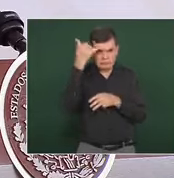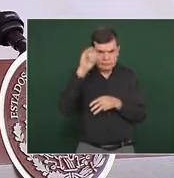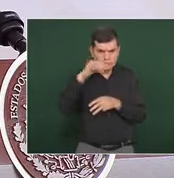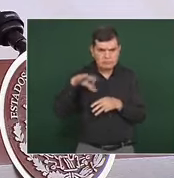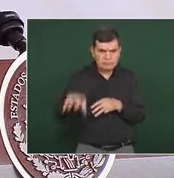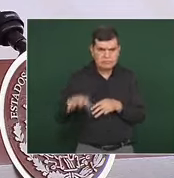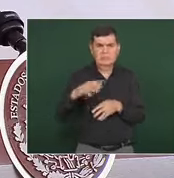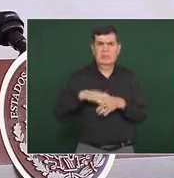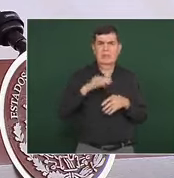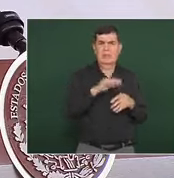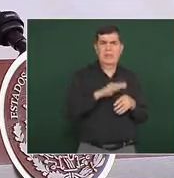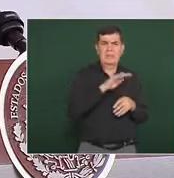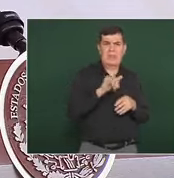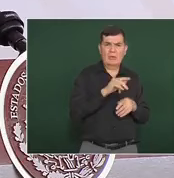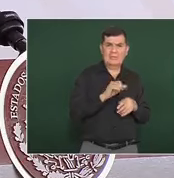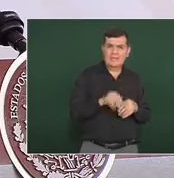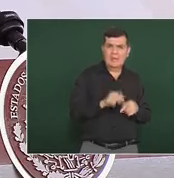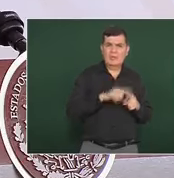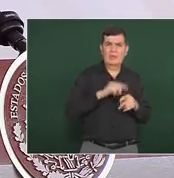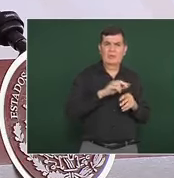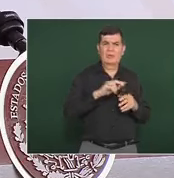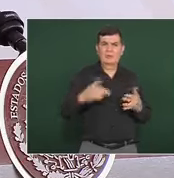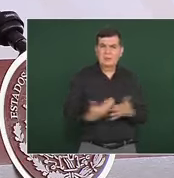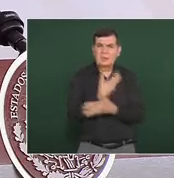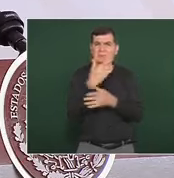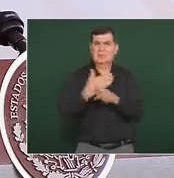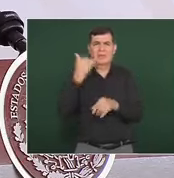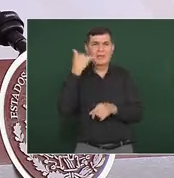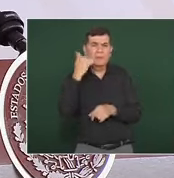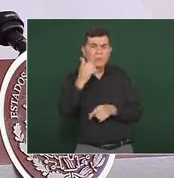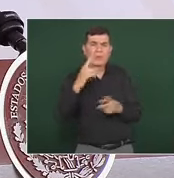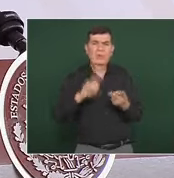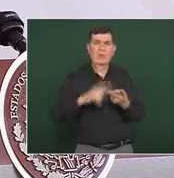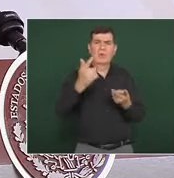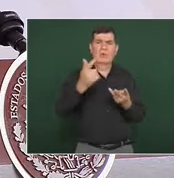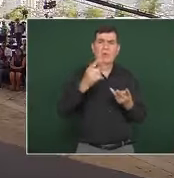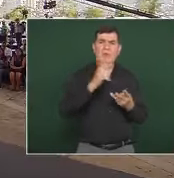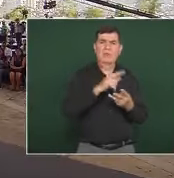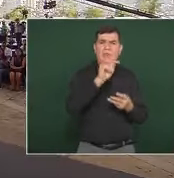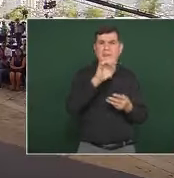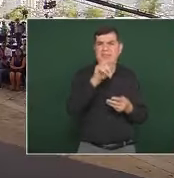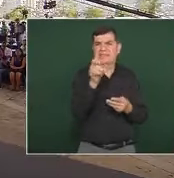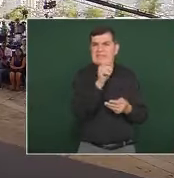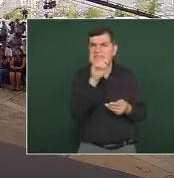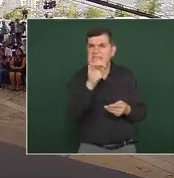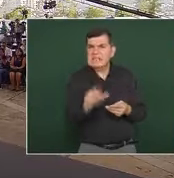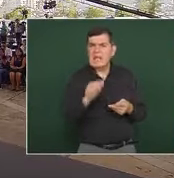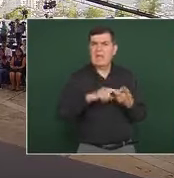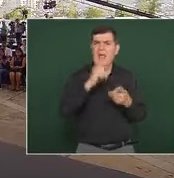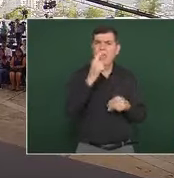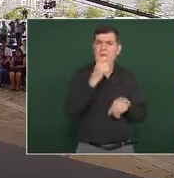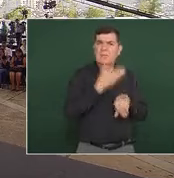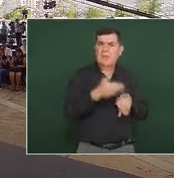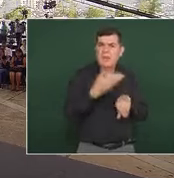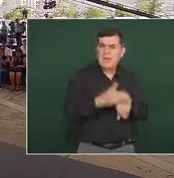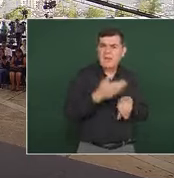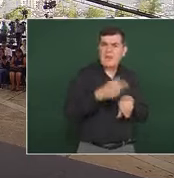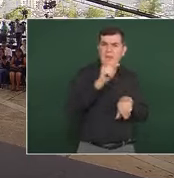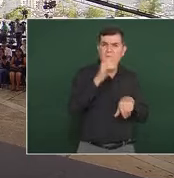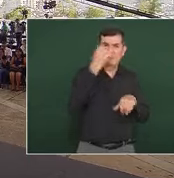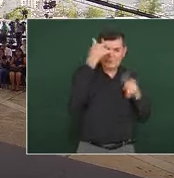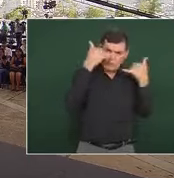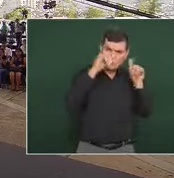Benítez, Abajos del Ejido, Renacimiento en Acapulco, Tepetixla y Aguas Blancas en Coyuca